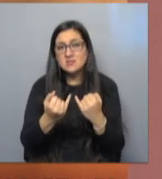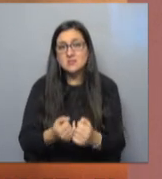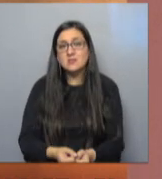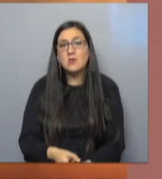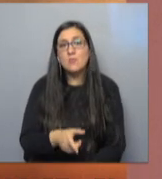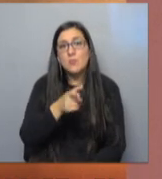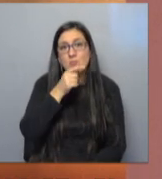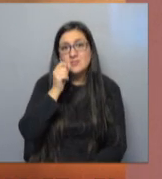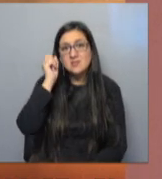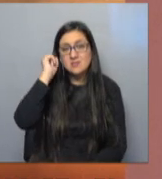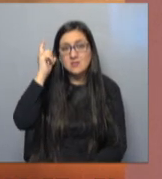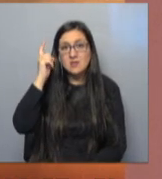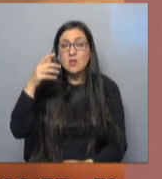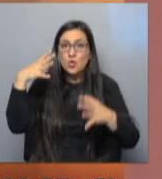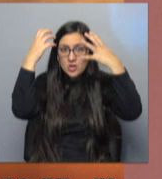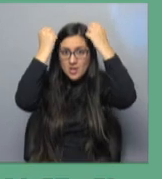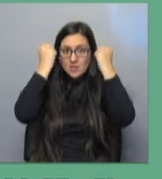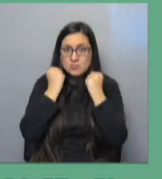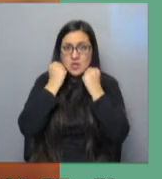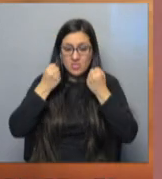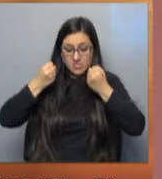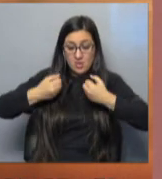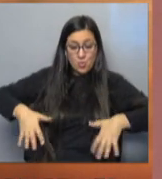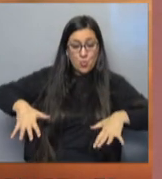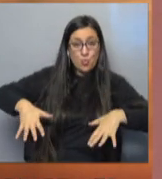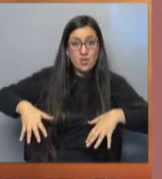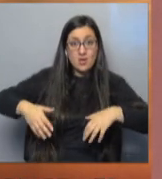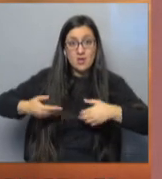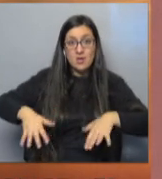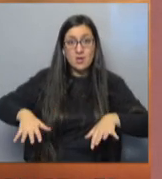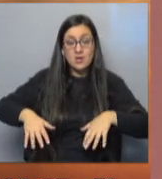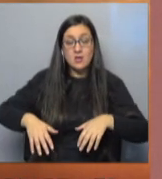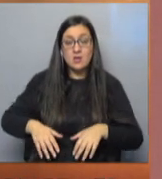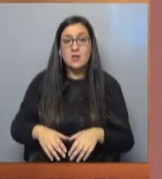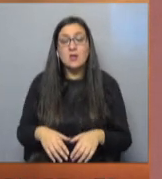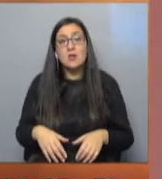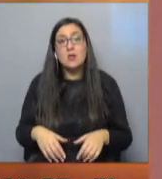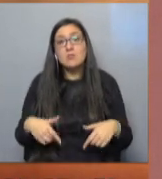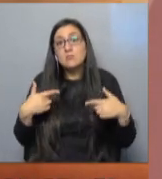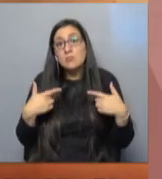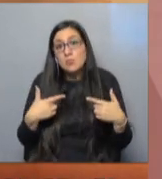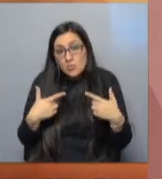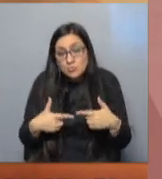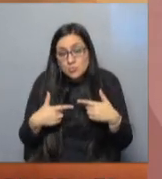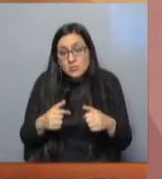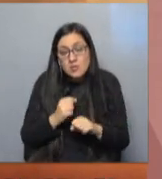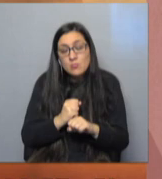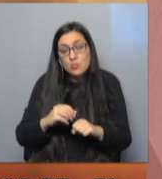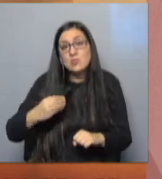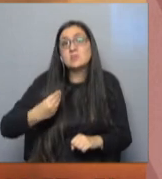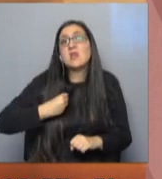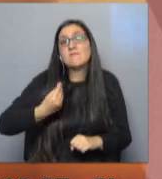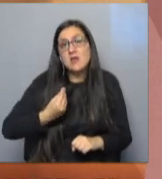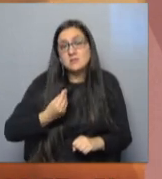encapuchada desnuda interrogada por suerte paso esas circunstancias y la